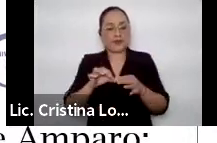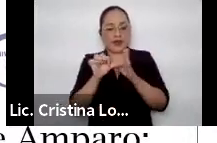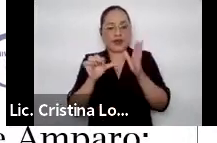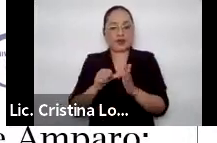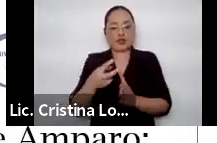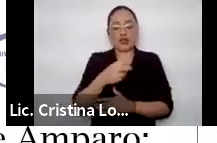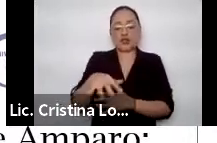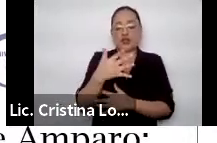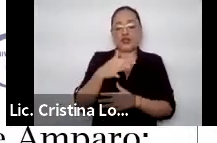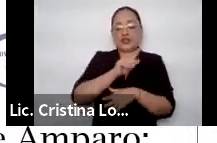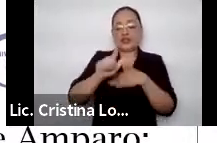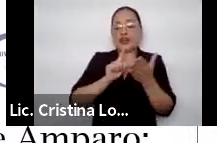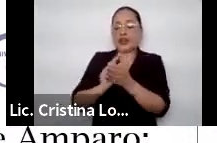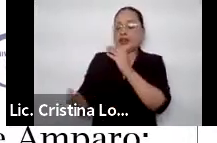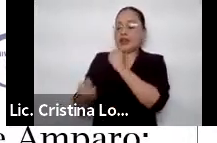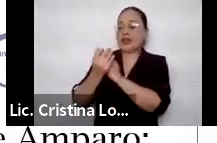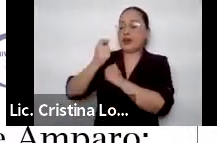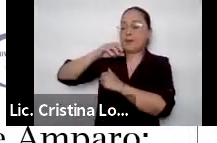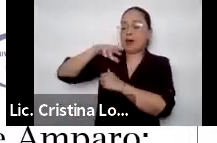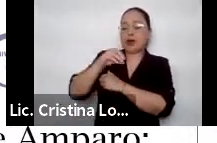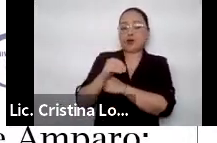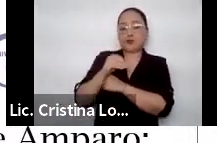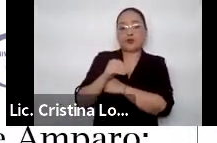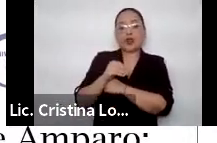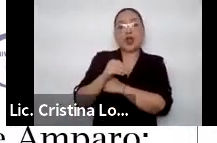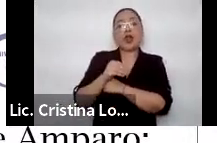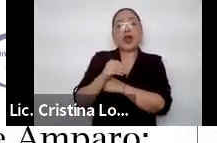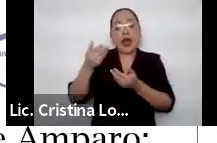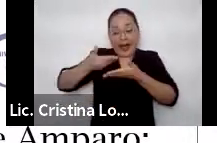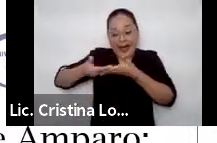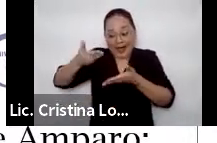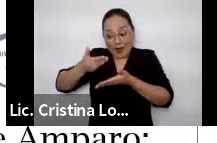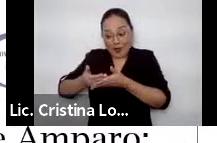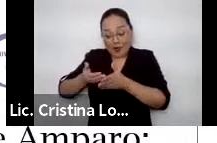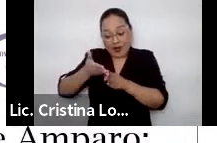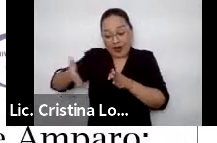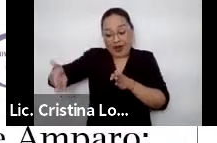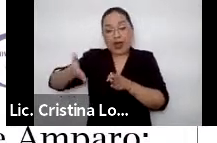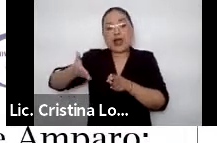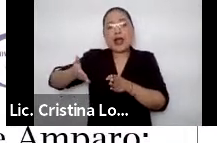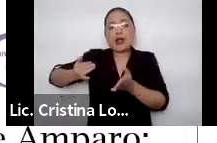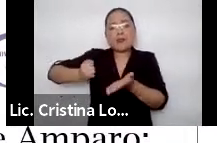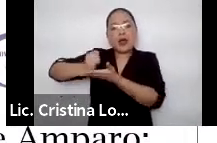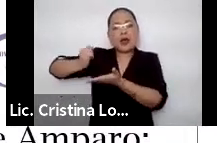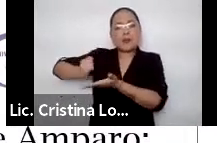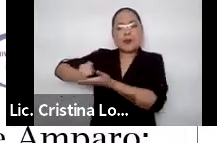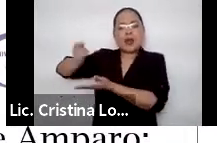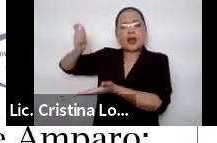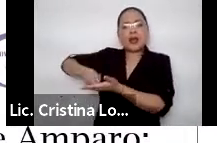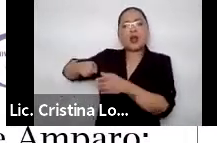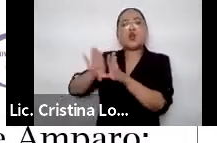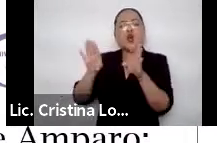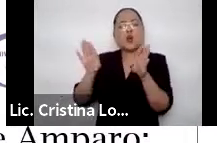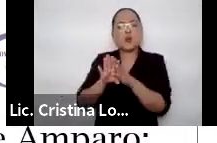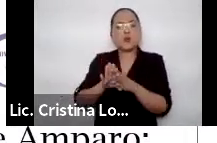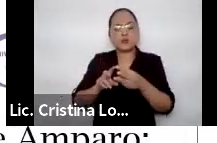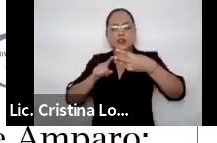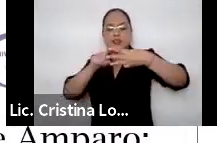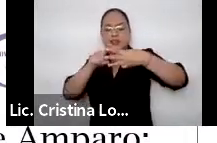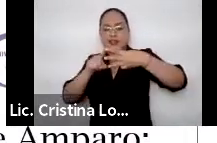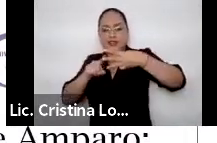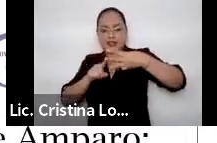Ley de Amparo, la jurisprudencia puede integrarse actualmente mediante 3 sistemas, como lo